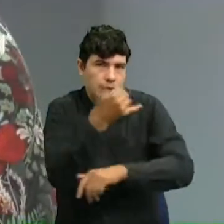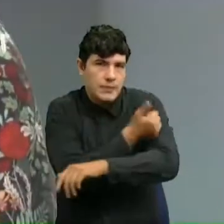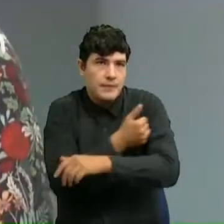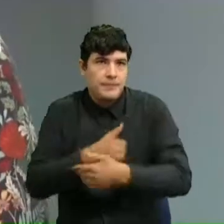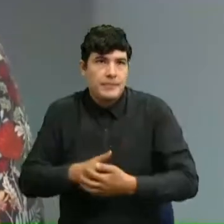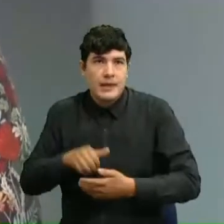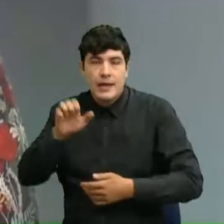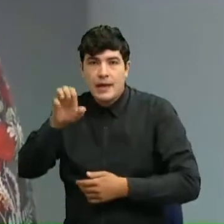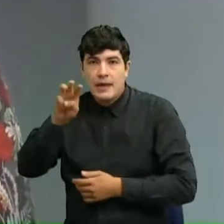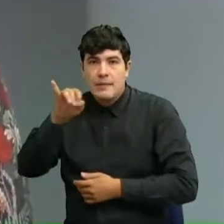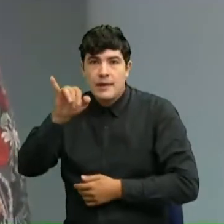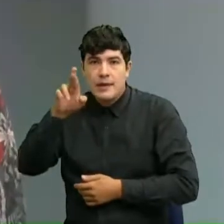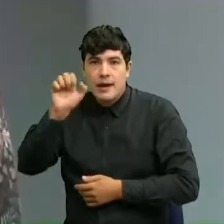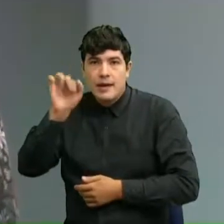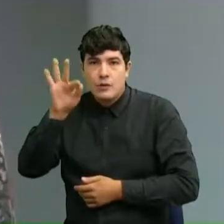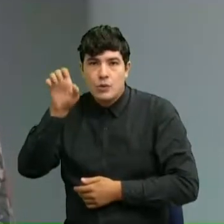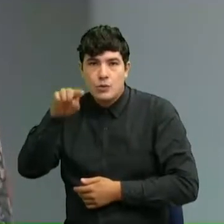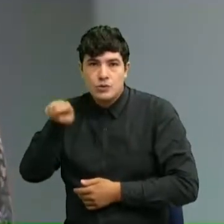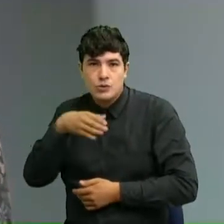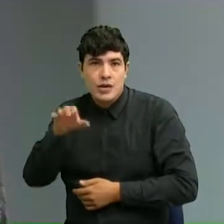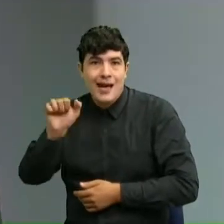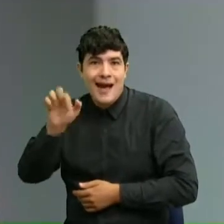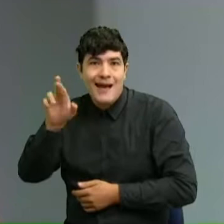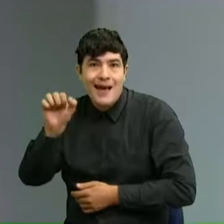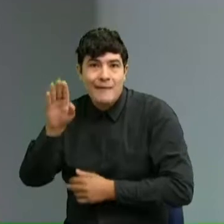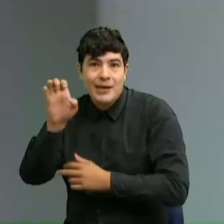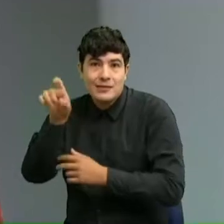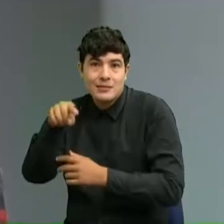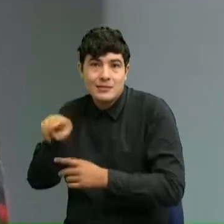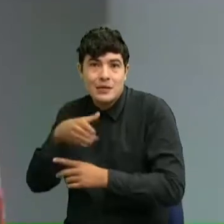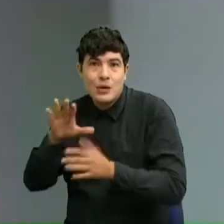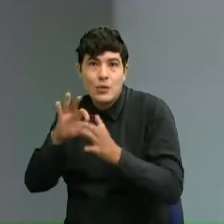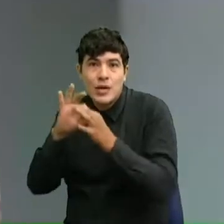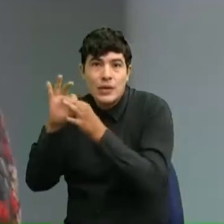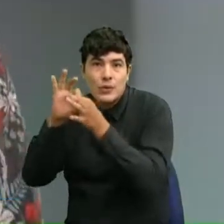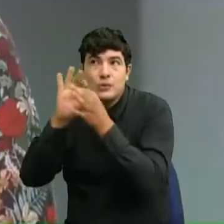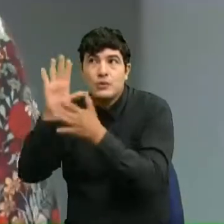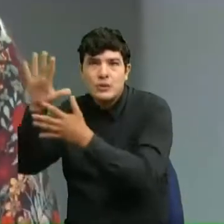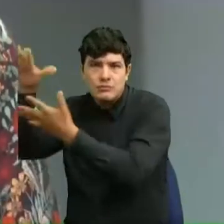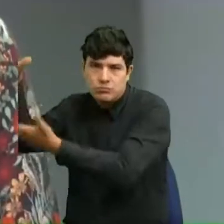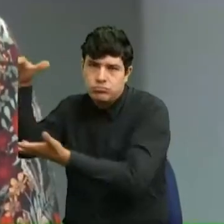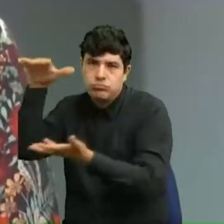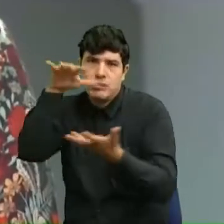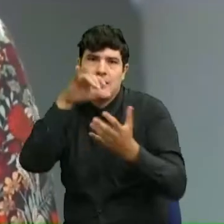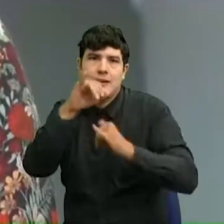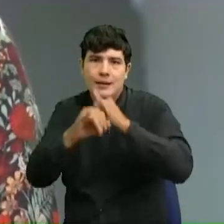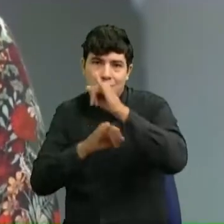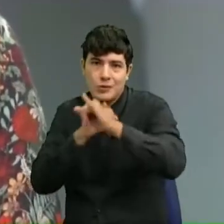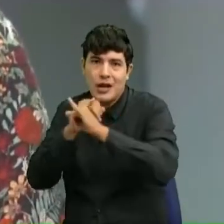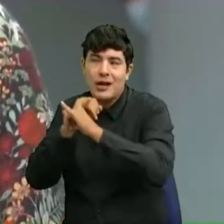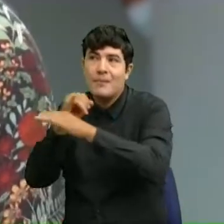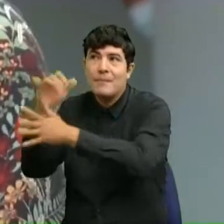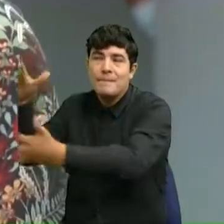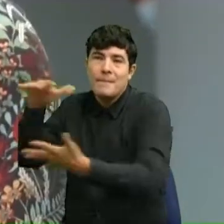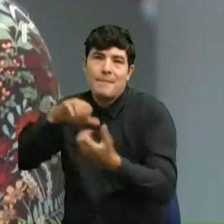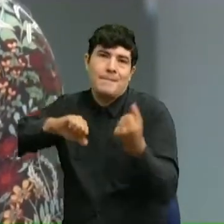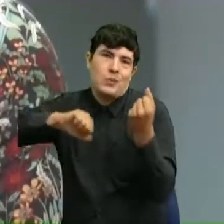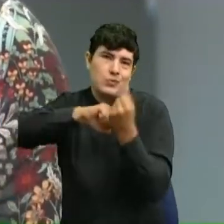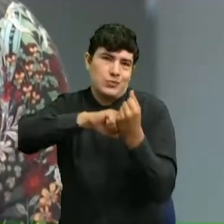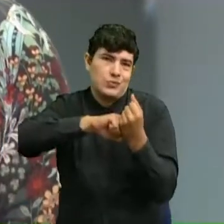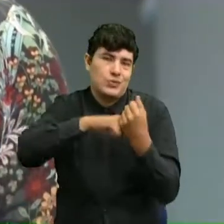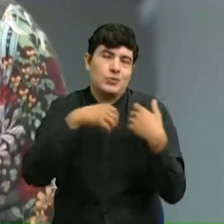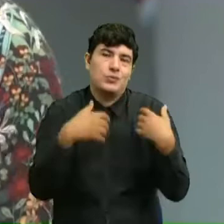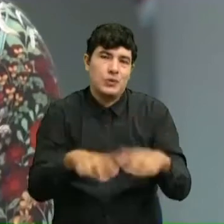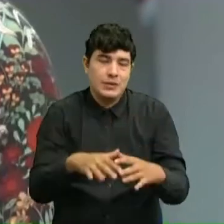comprometidos a seguirá diciendo tanto a esta ciudad como a los 32 departamentos y 20 ciudades